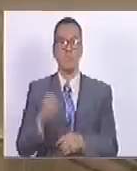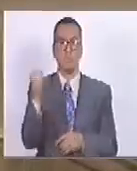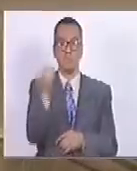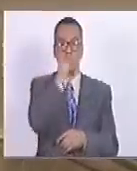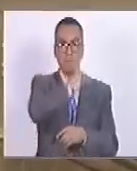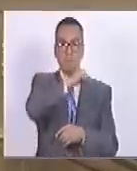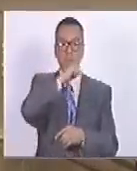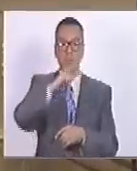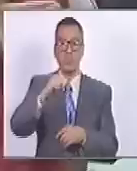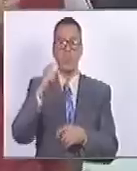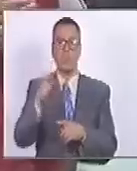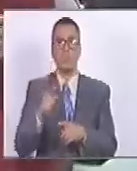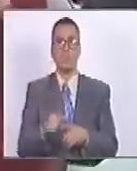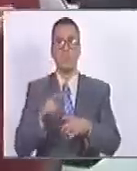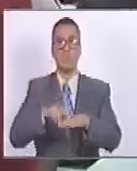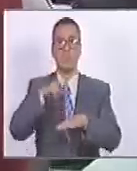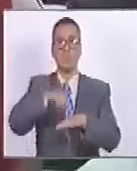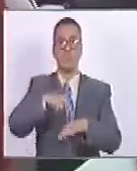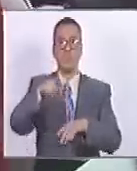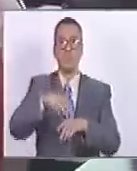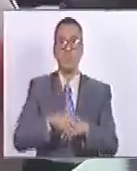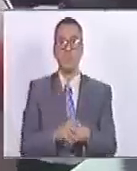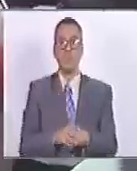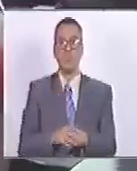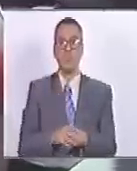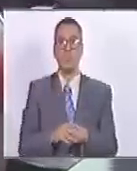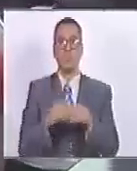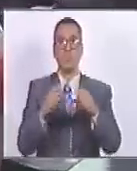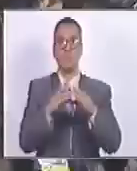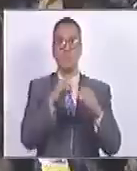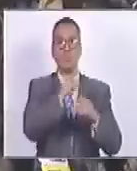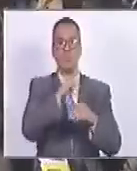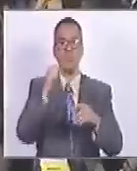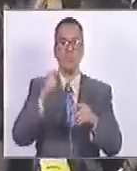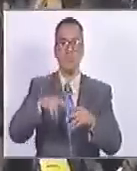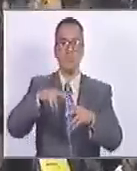Asesino, esclavista, colonialista,